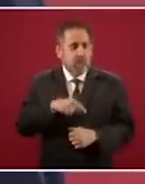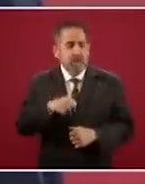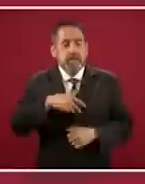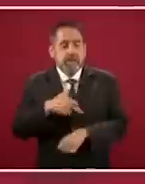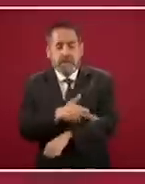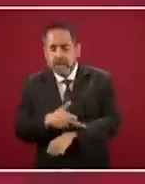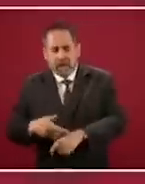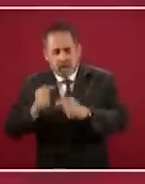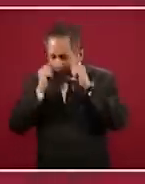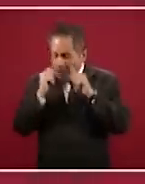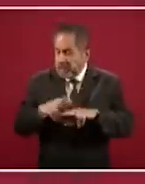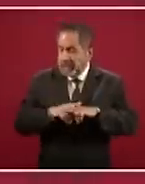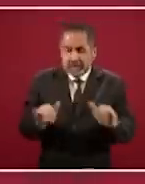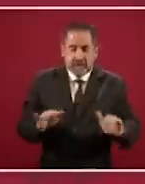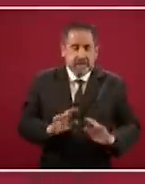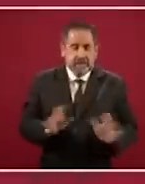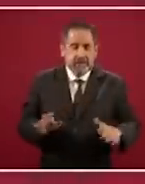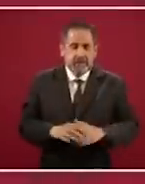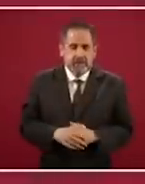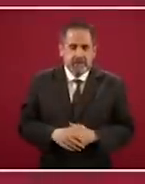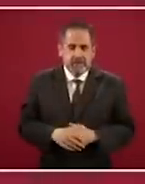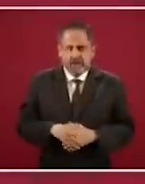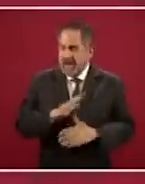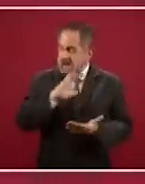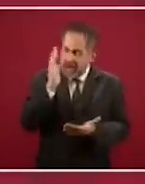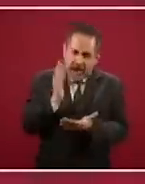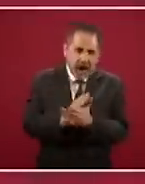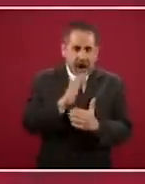mis familiares. Y eso se terminó.